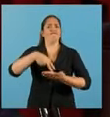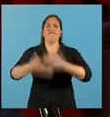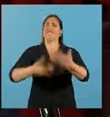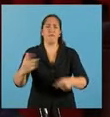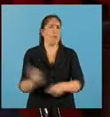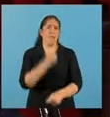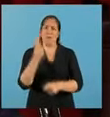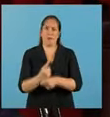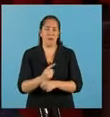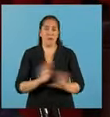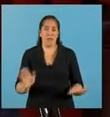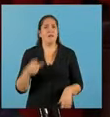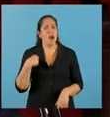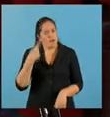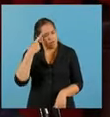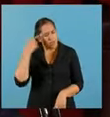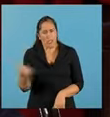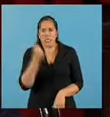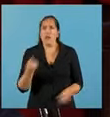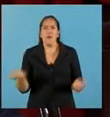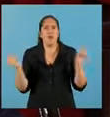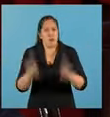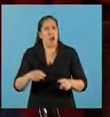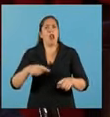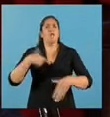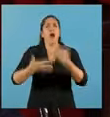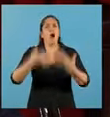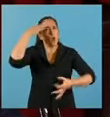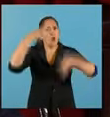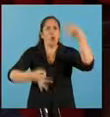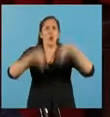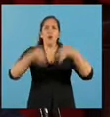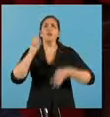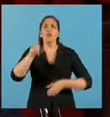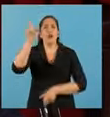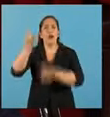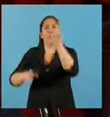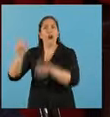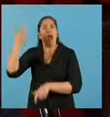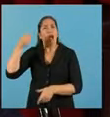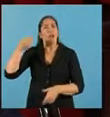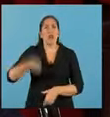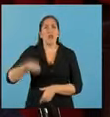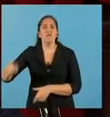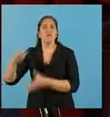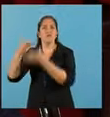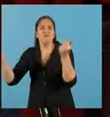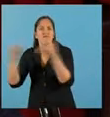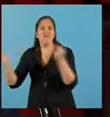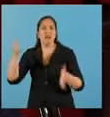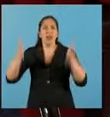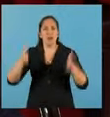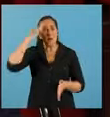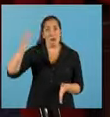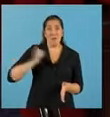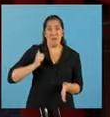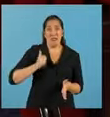Vamos a recobrar el rol activo del Estado en el juzgamiento de los crímenes de lesa humanidad. Queremos